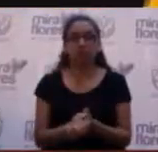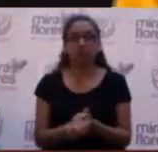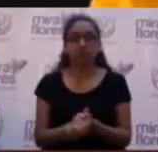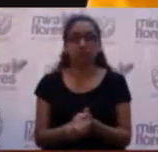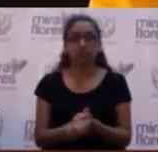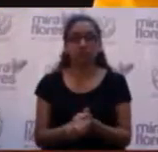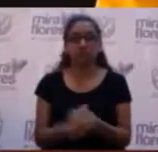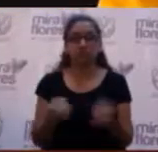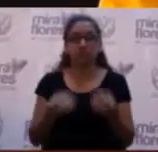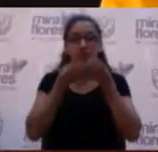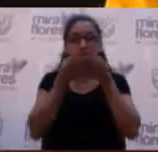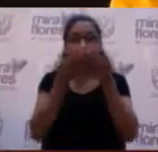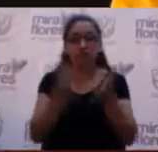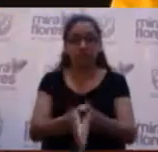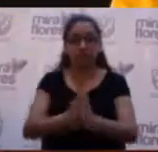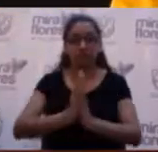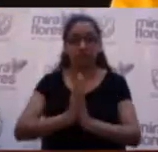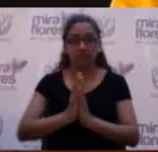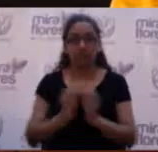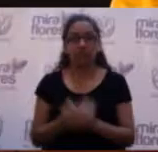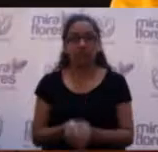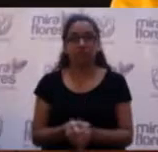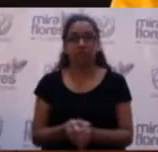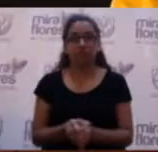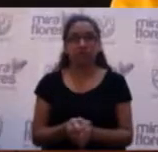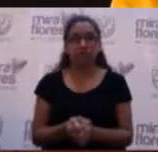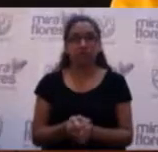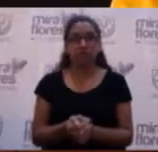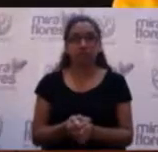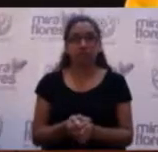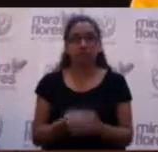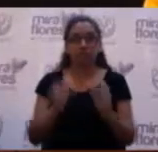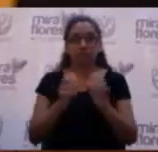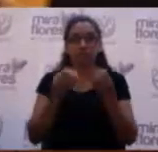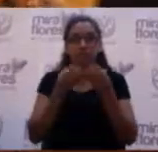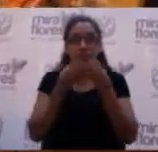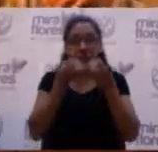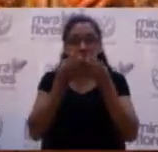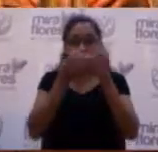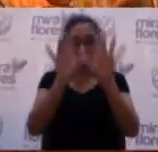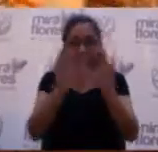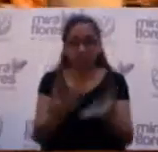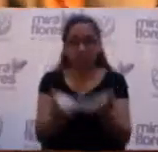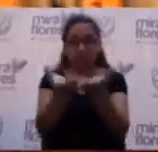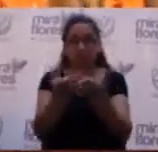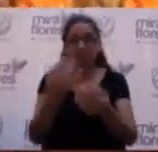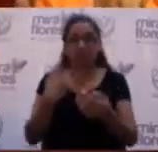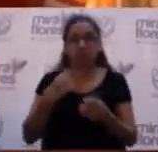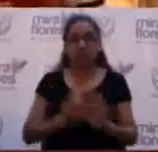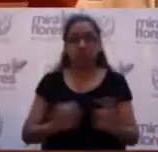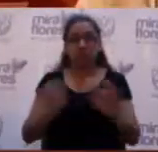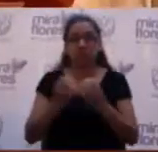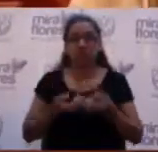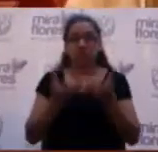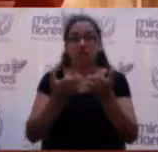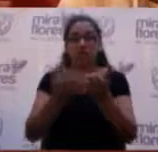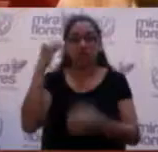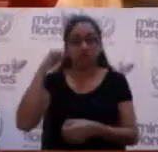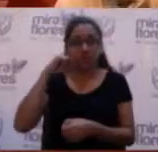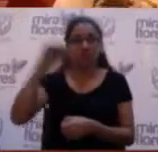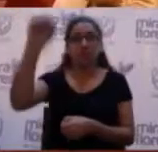Estación informes y pedidos. Vamos a abrir la estación de informes. Aprovecho para informar sobre el tema del